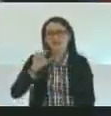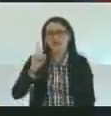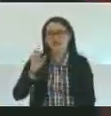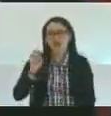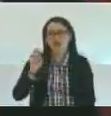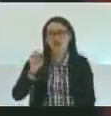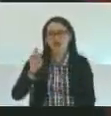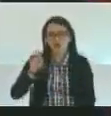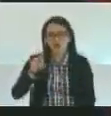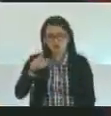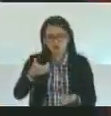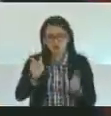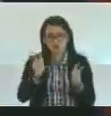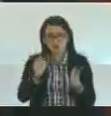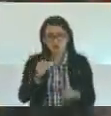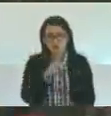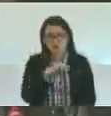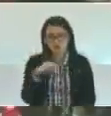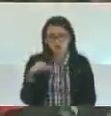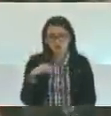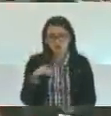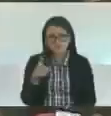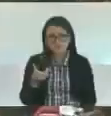¿Ustedes van a permitir que privaticen SIDOR?